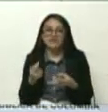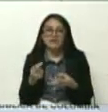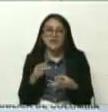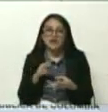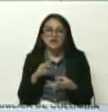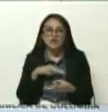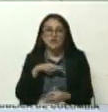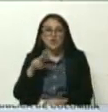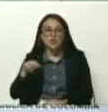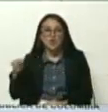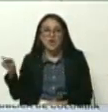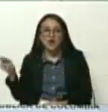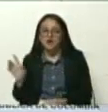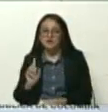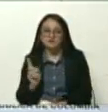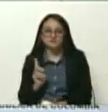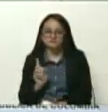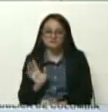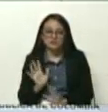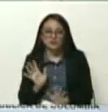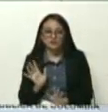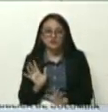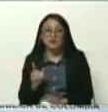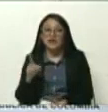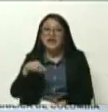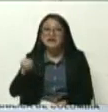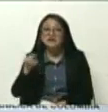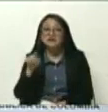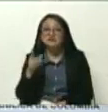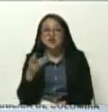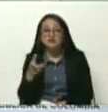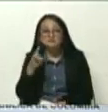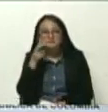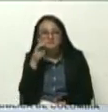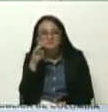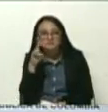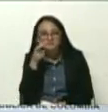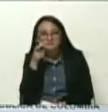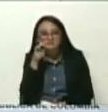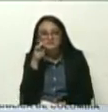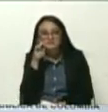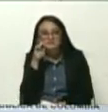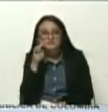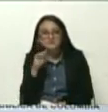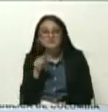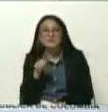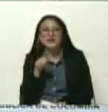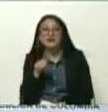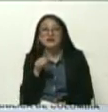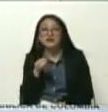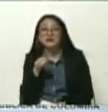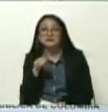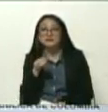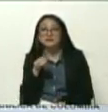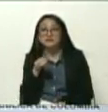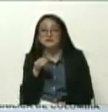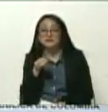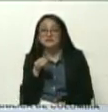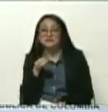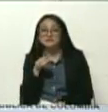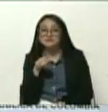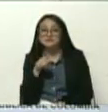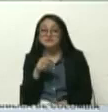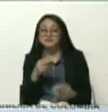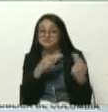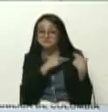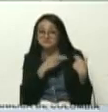es el Reino de Noruega. Ellos son garantes. Y ese ejercicio y desarrollo y rol de